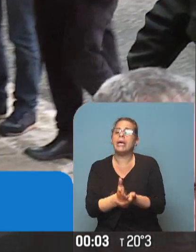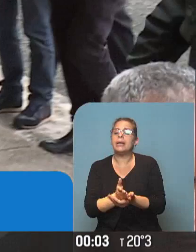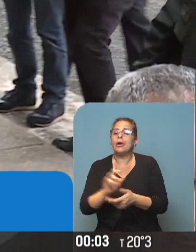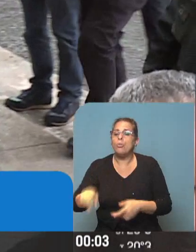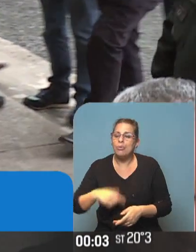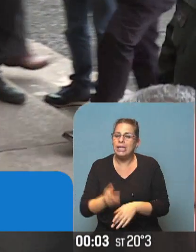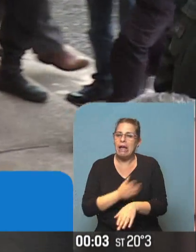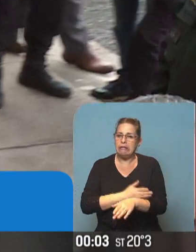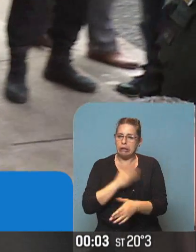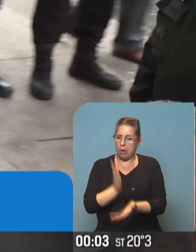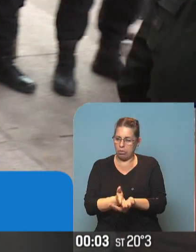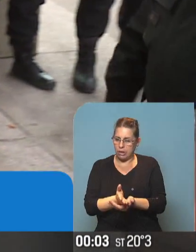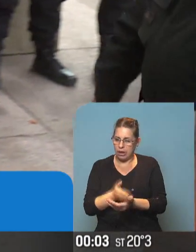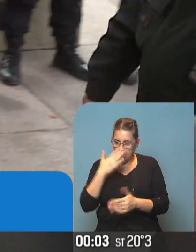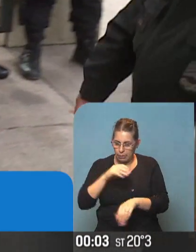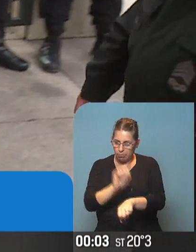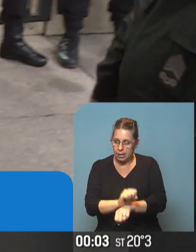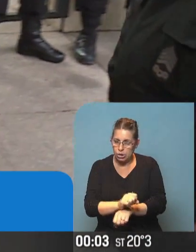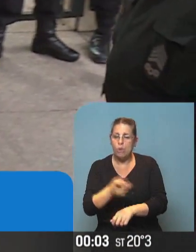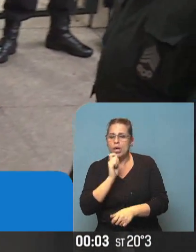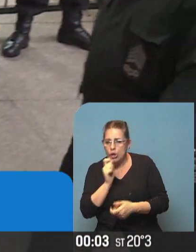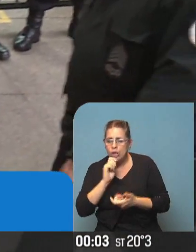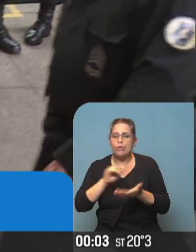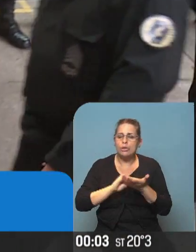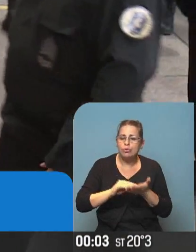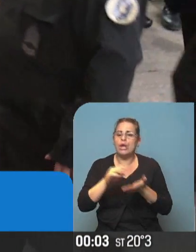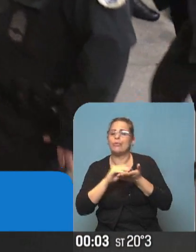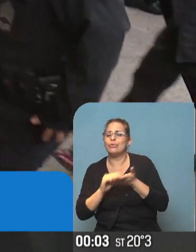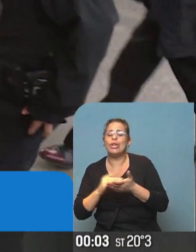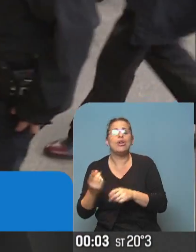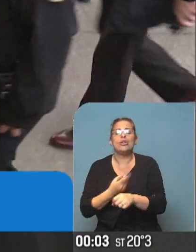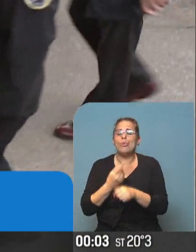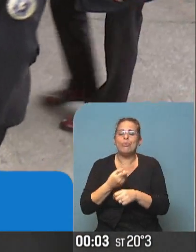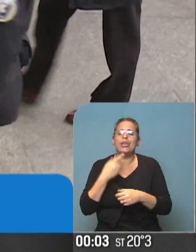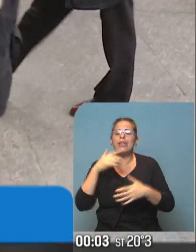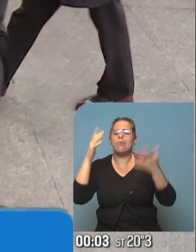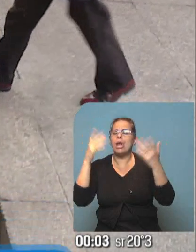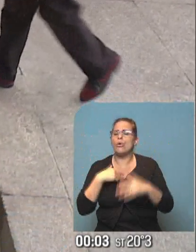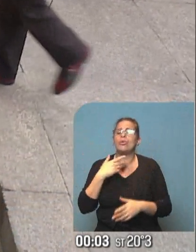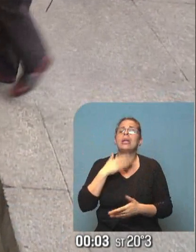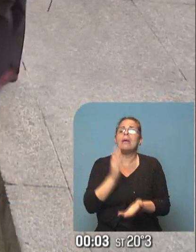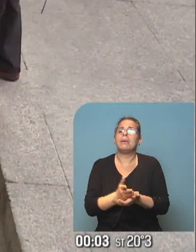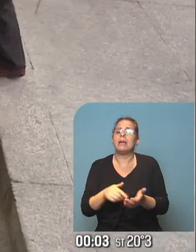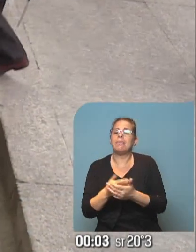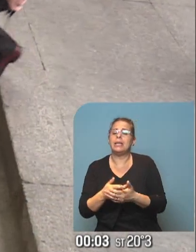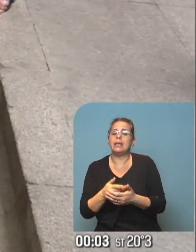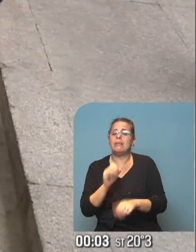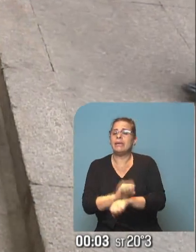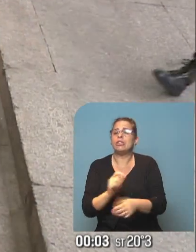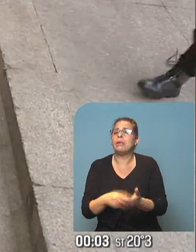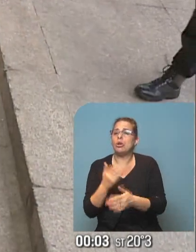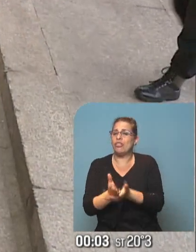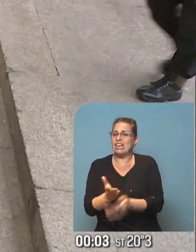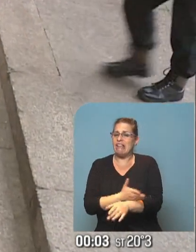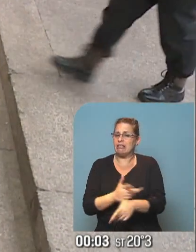de una condena. El periodismo, los diputados, los funcionarios no pueden aplaudir penas sin condena. Esto es un desastre, está